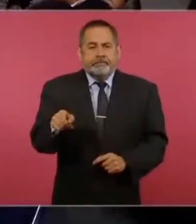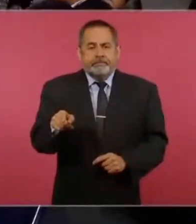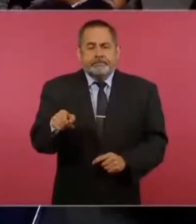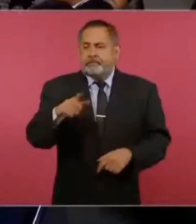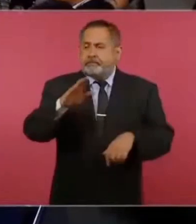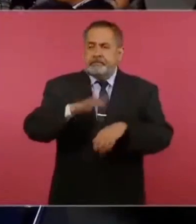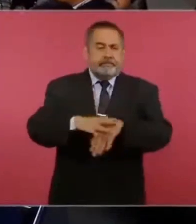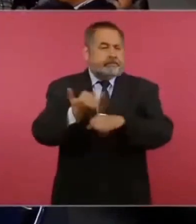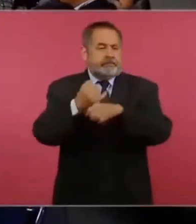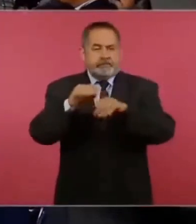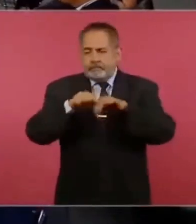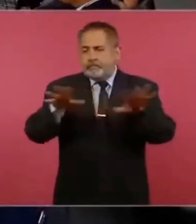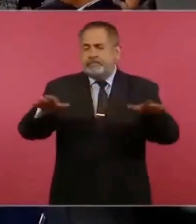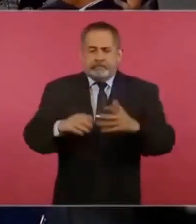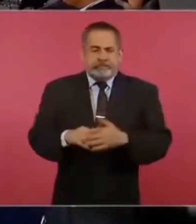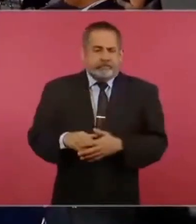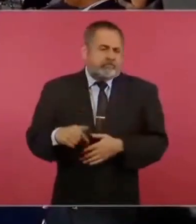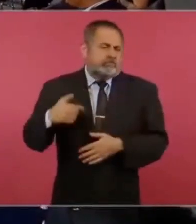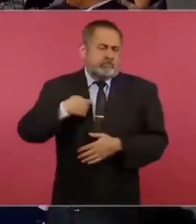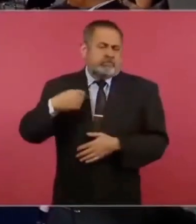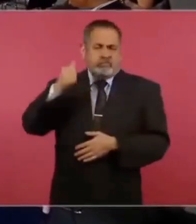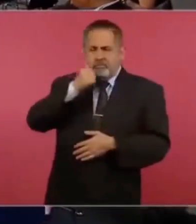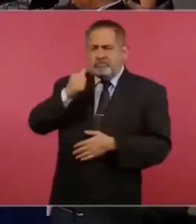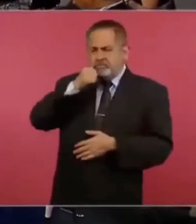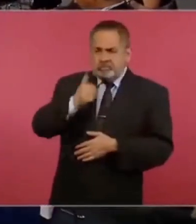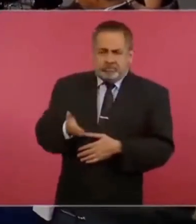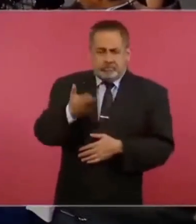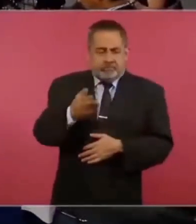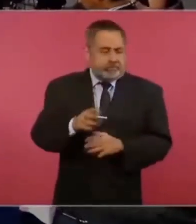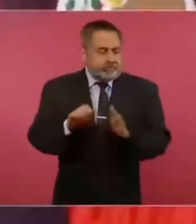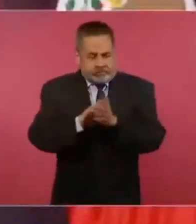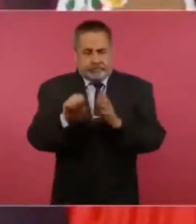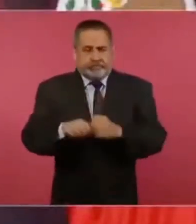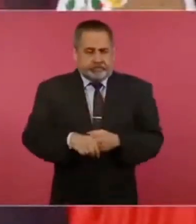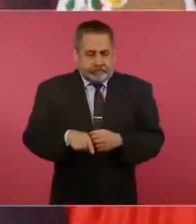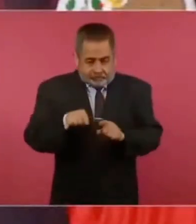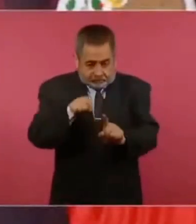información. Yo siempre lo he planteado, que quien tiene información